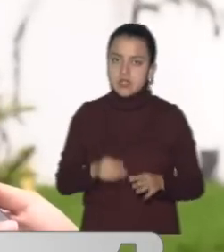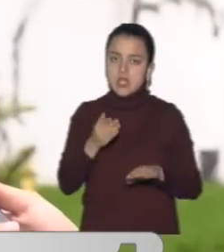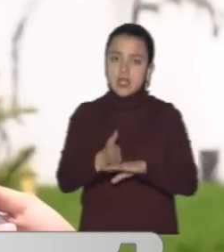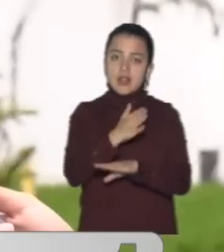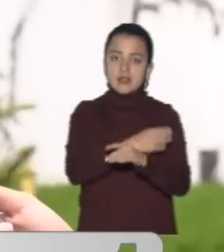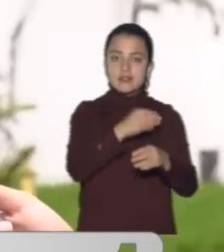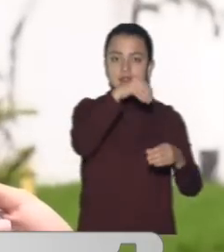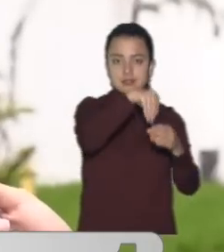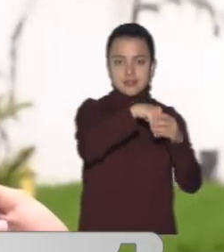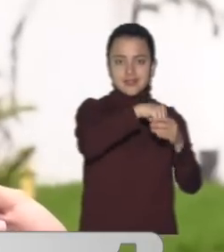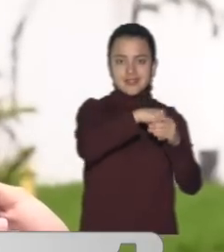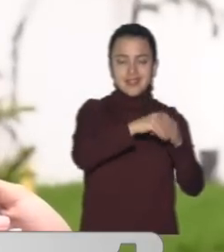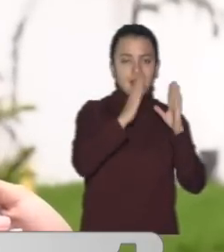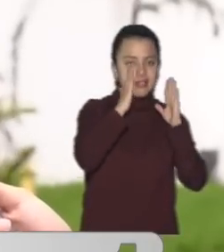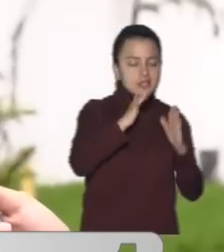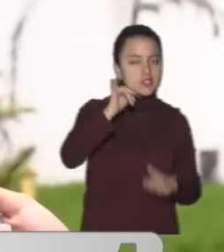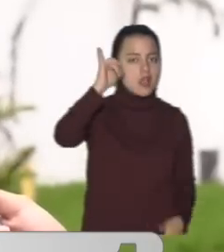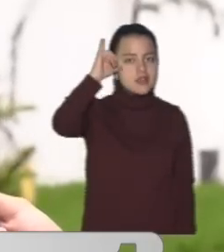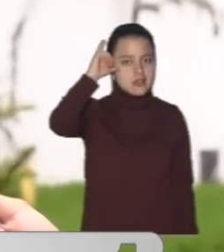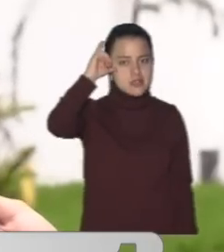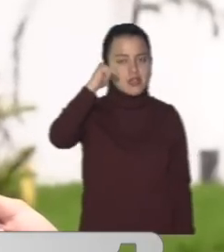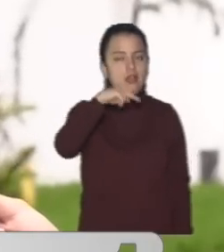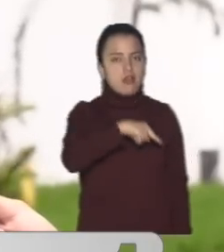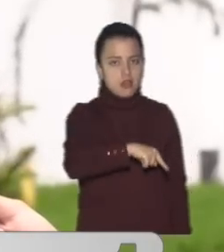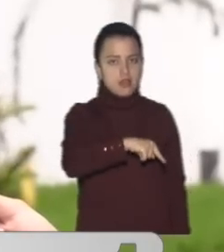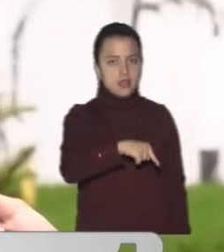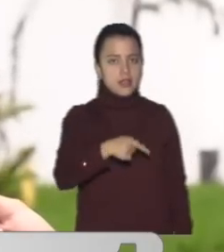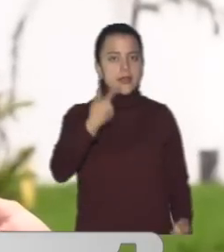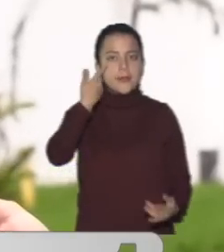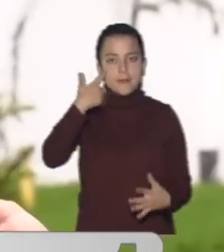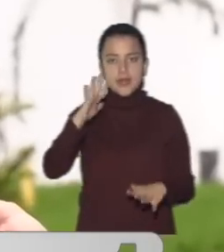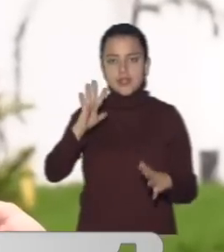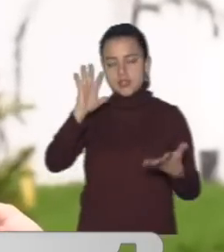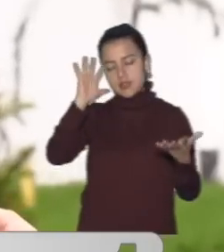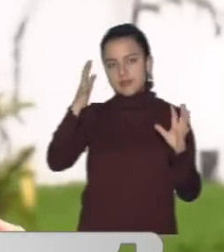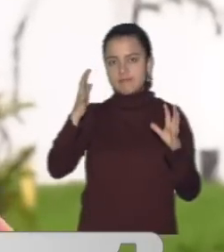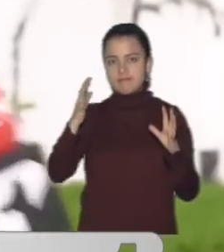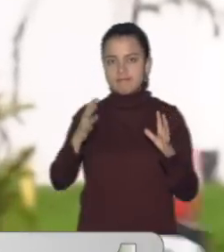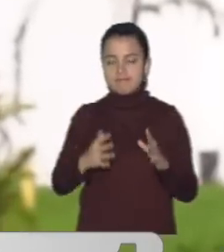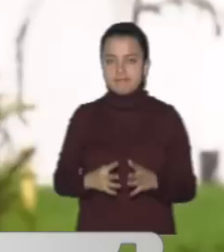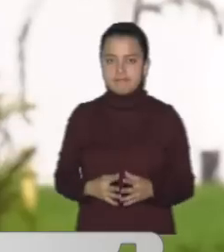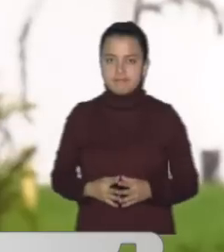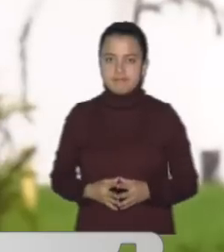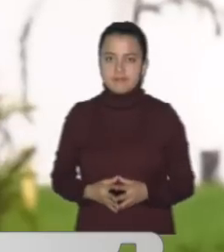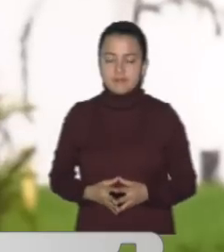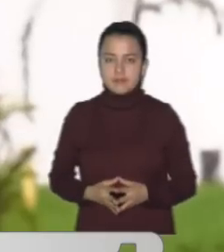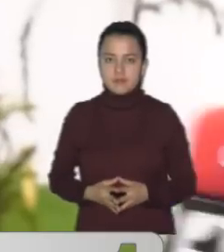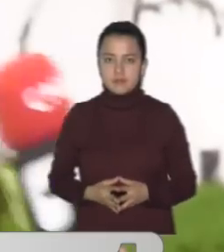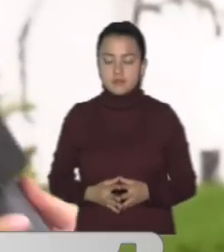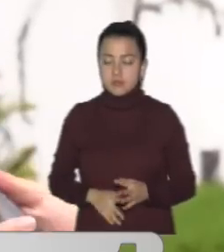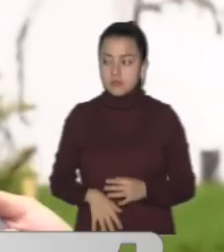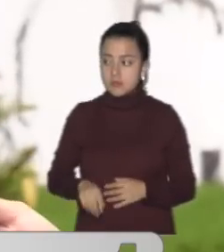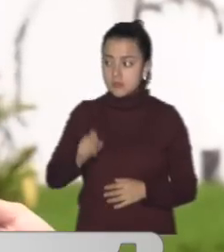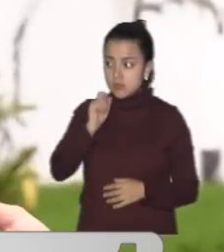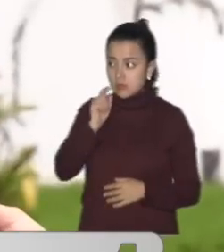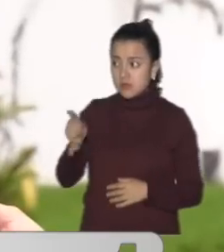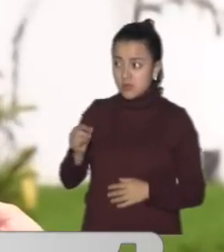un centro de rehabilitación y al parecer tenía problemas psiquiátricos. ¿También de